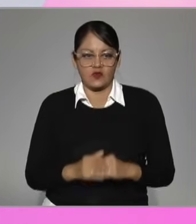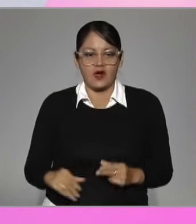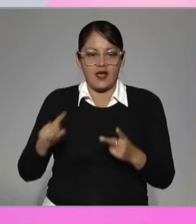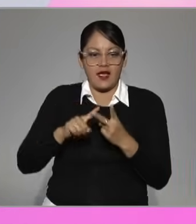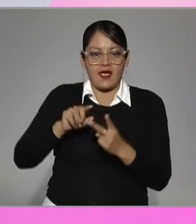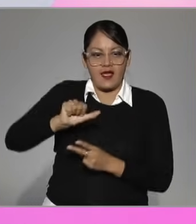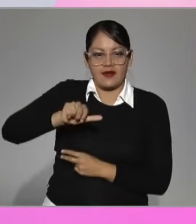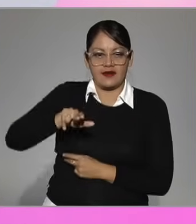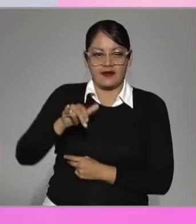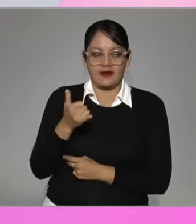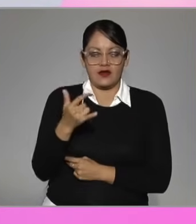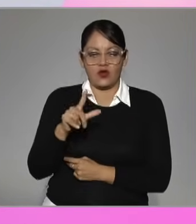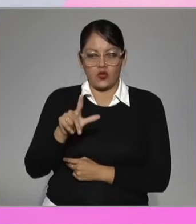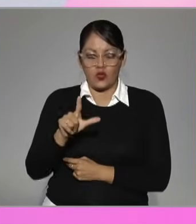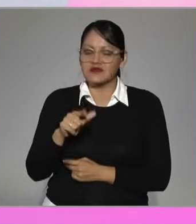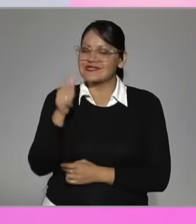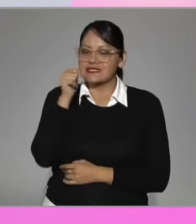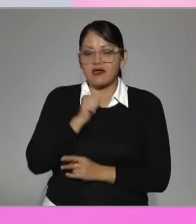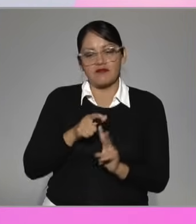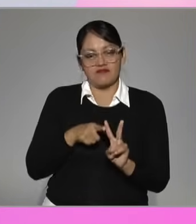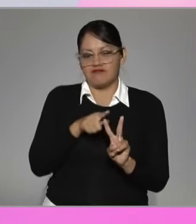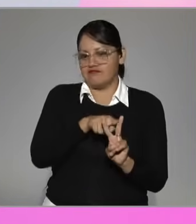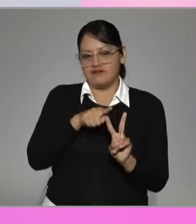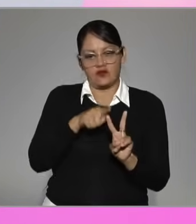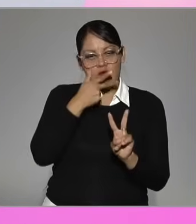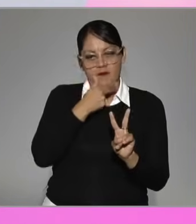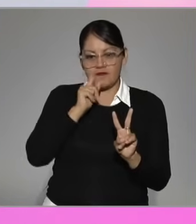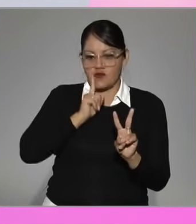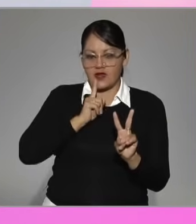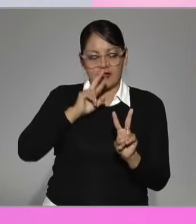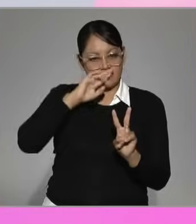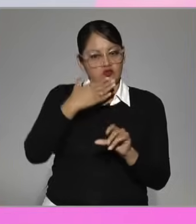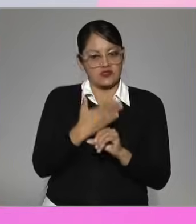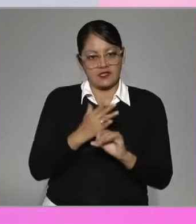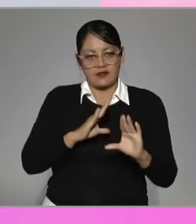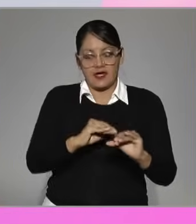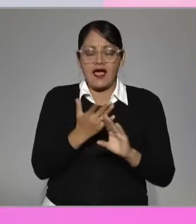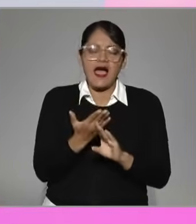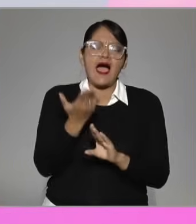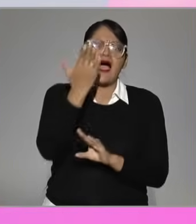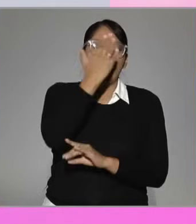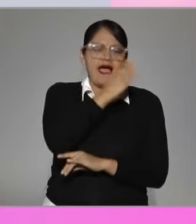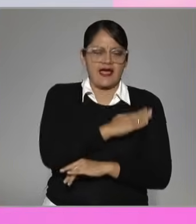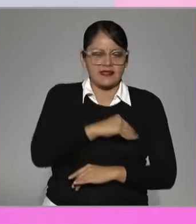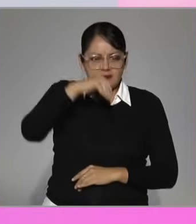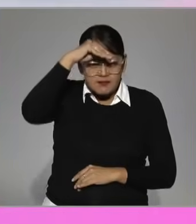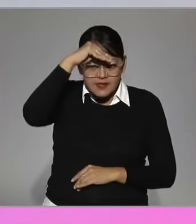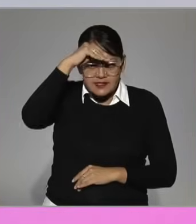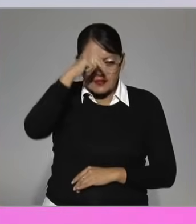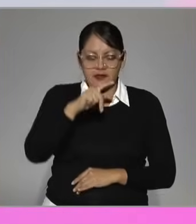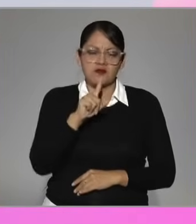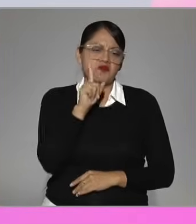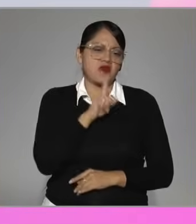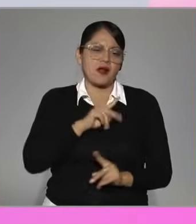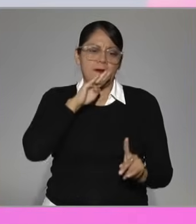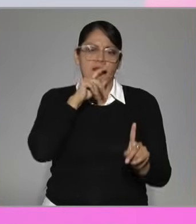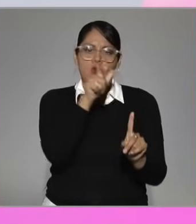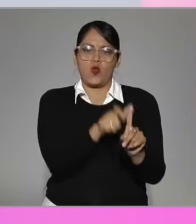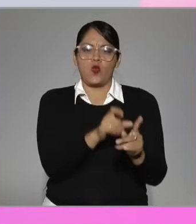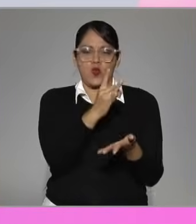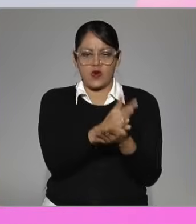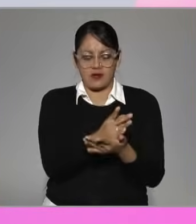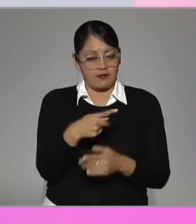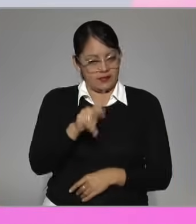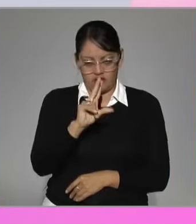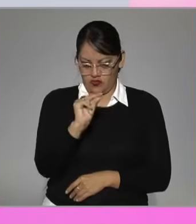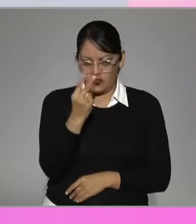Responsabilidad siempre compartida entre los padres, aunque en el pasado se haya hecho ver que era absoluta de la madre. Rubí Almodóvar,